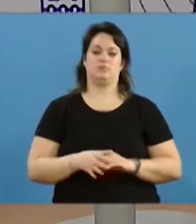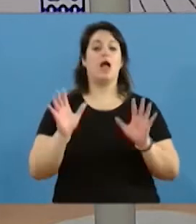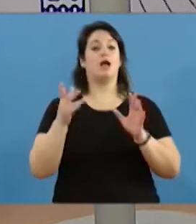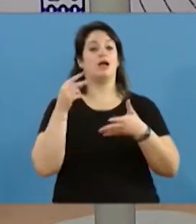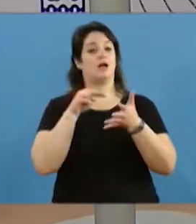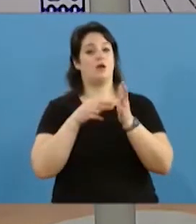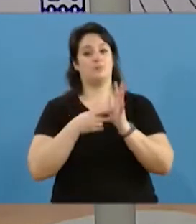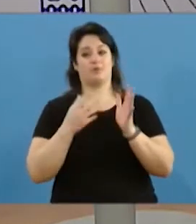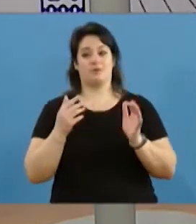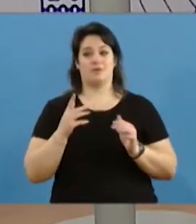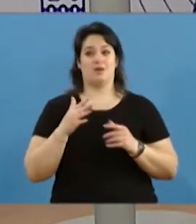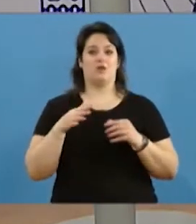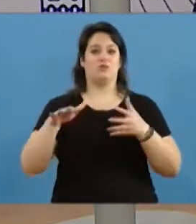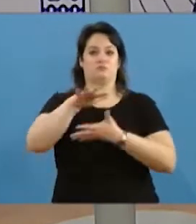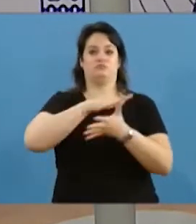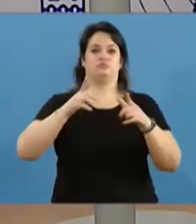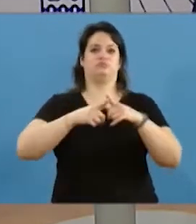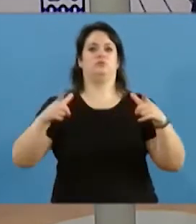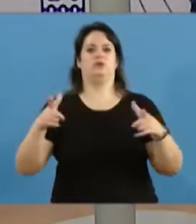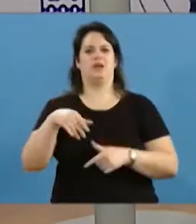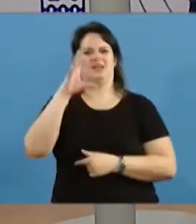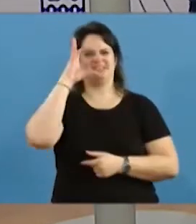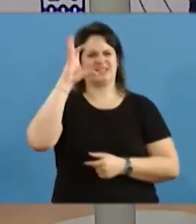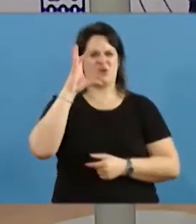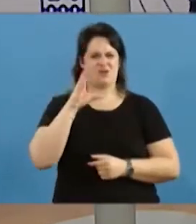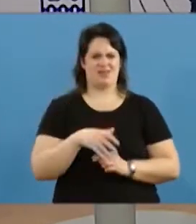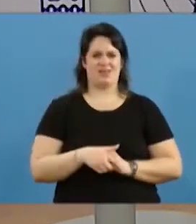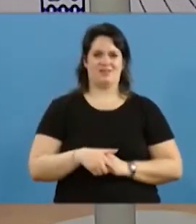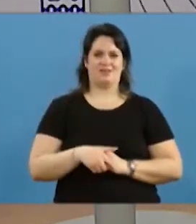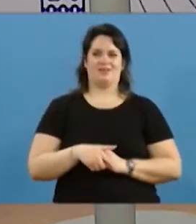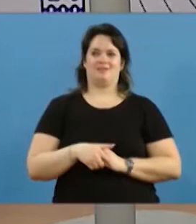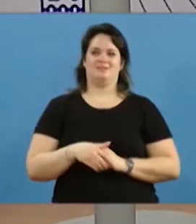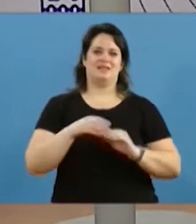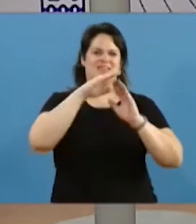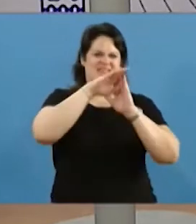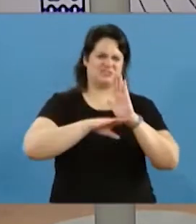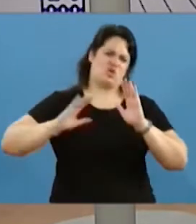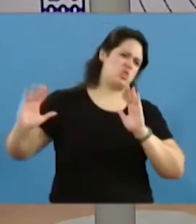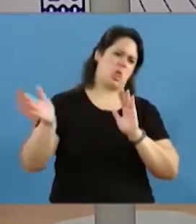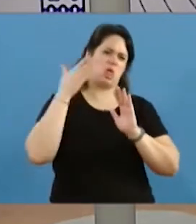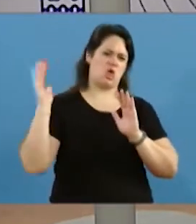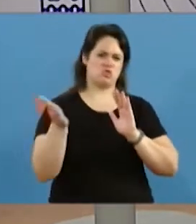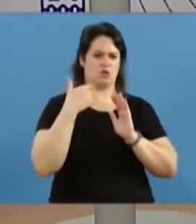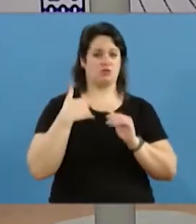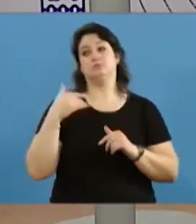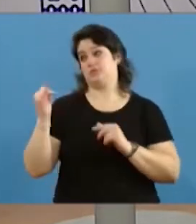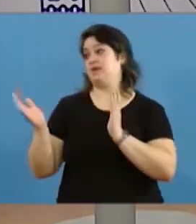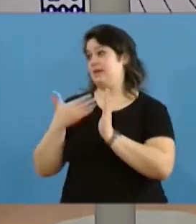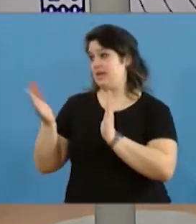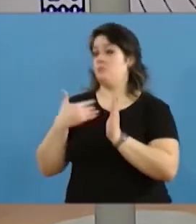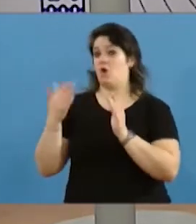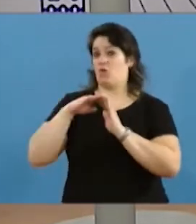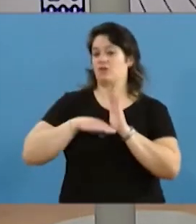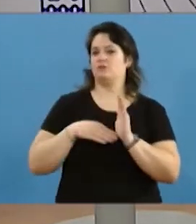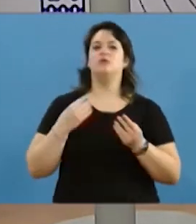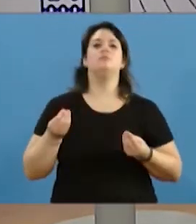problemita con el tamaño poblacional. ¿Se acuerdan que yo les dije que eran todos los textos? Sí, sí, todos los libros, bueno, todo